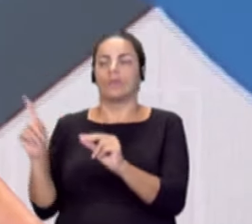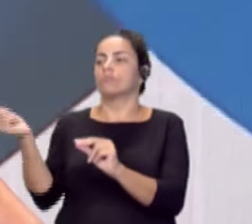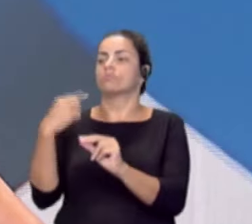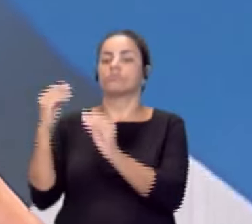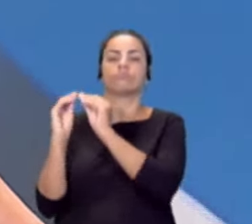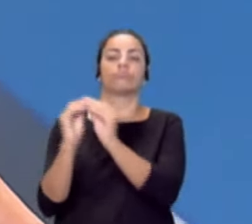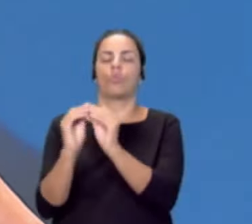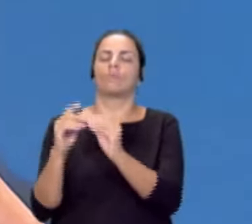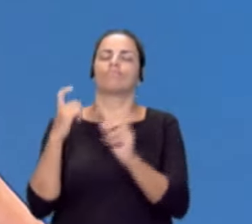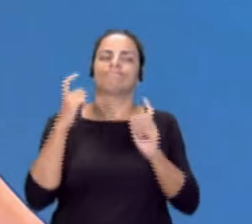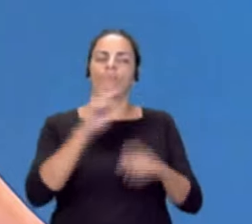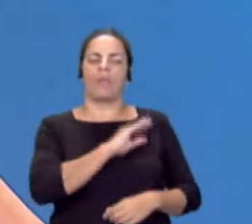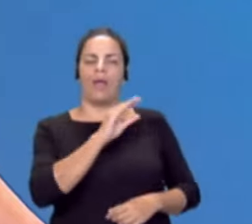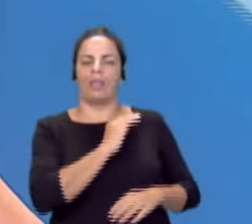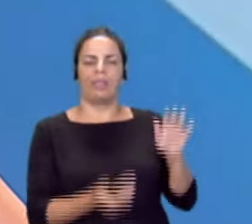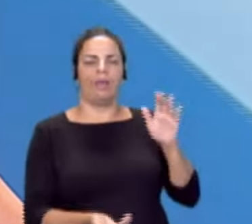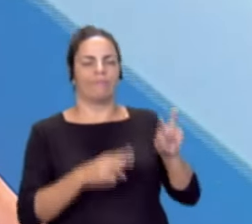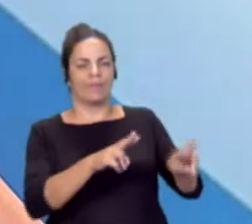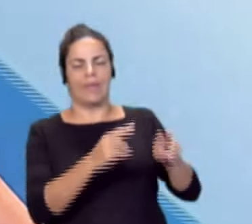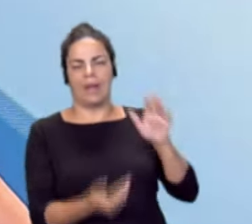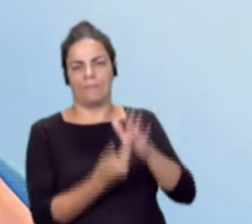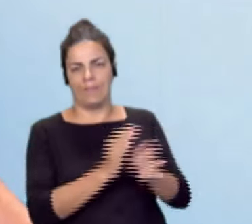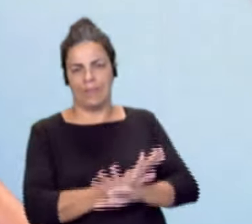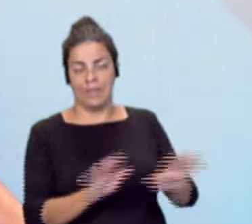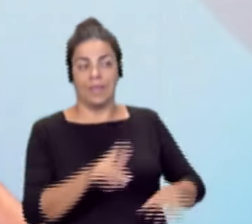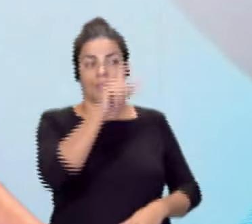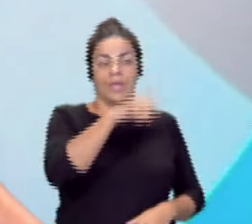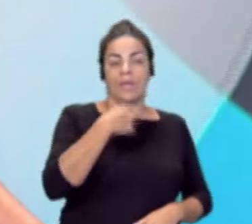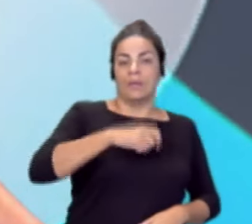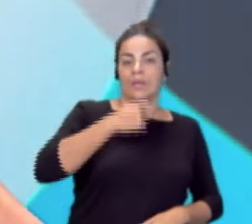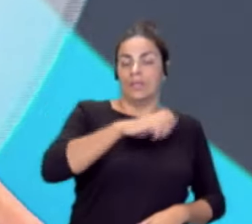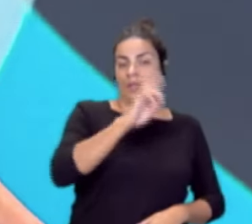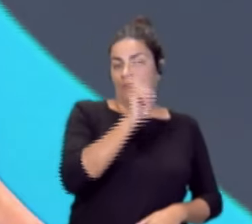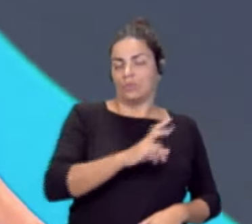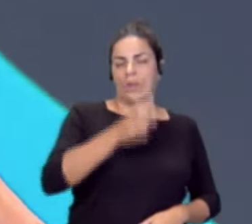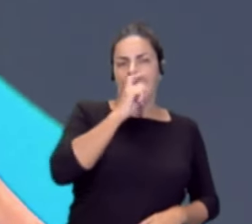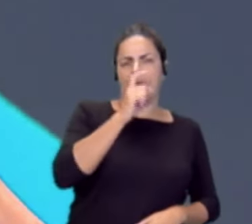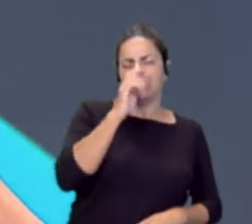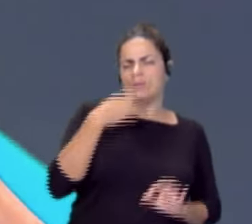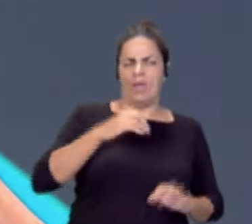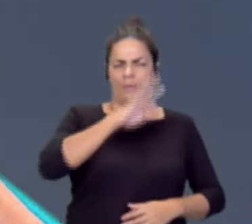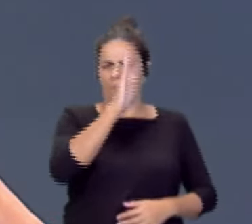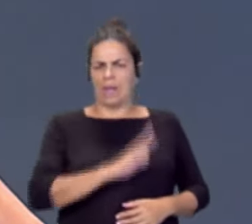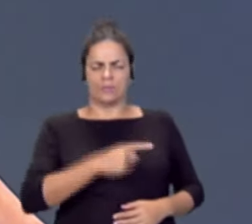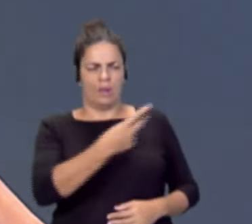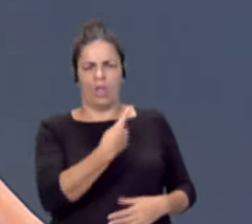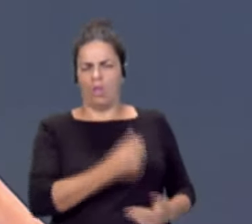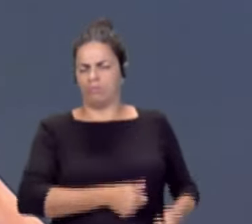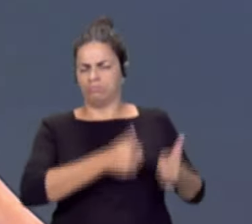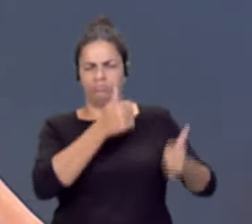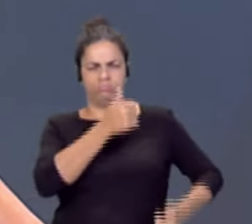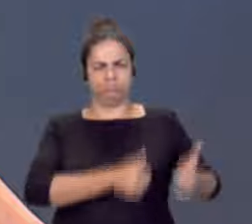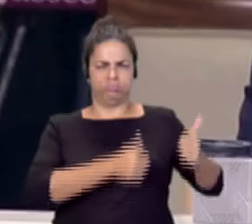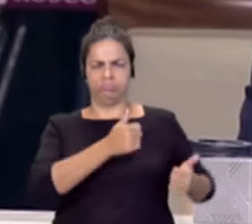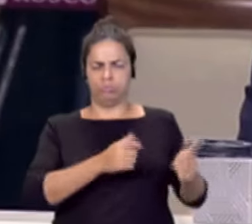en Gaza. El presidente de Venezuela, Nicolás Maduro, inmerso en una guerra abierta con Brasil, ha sido de los primeros en pronunciarse.